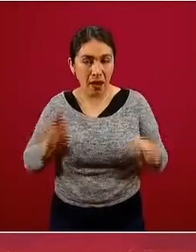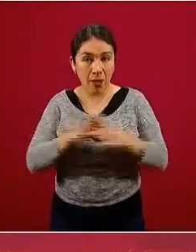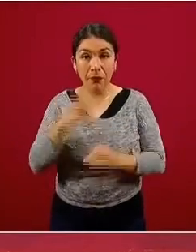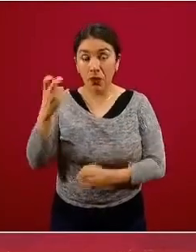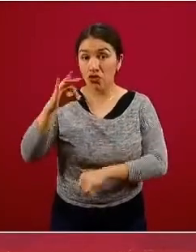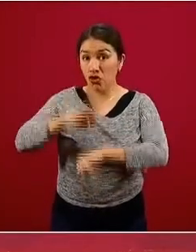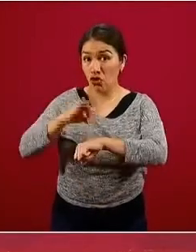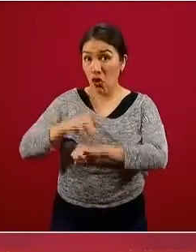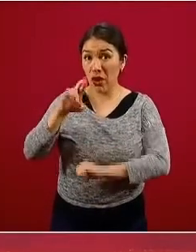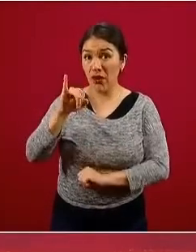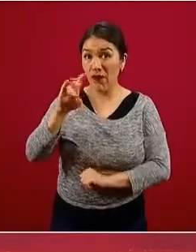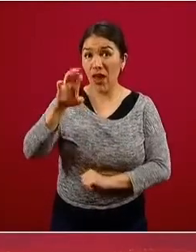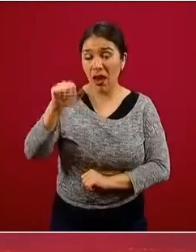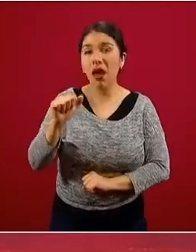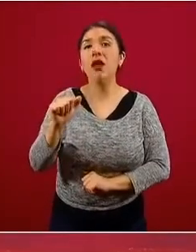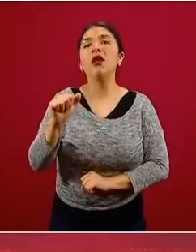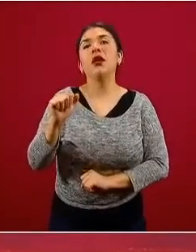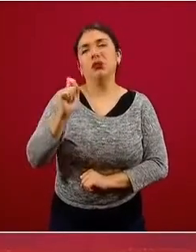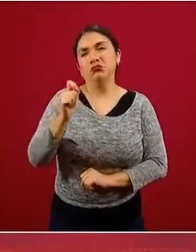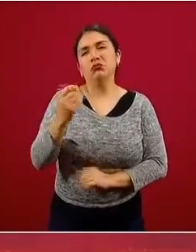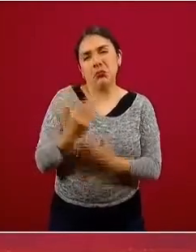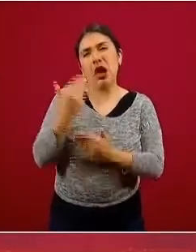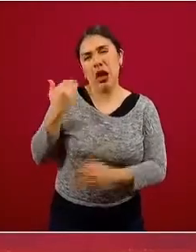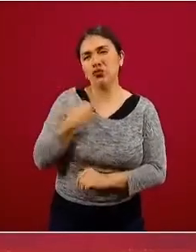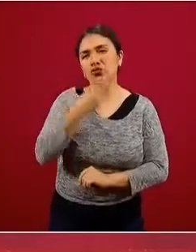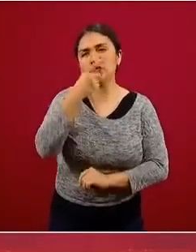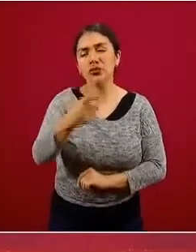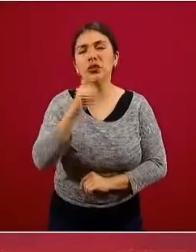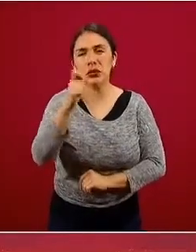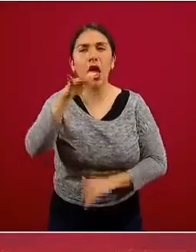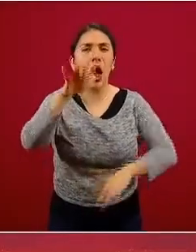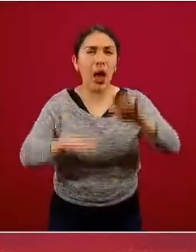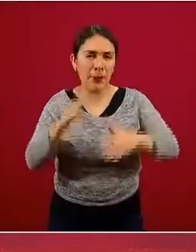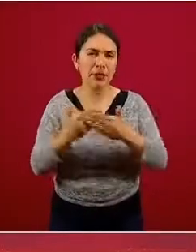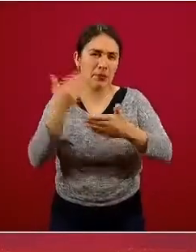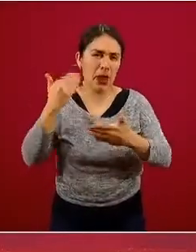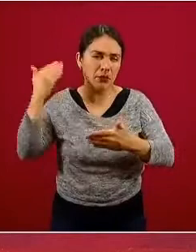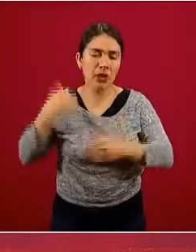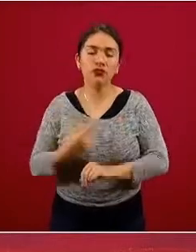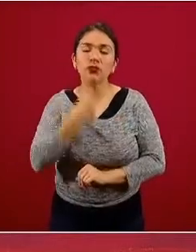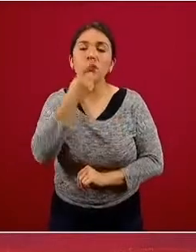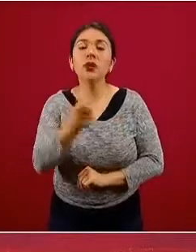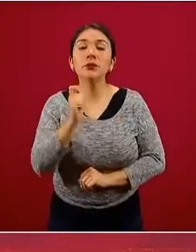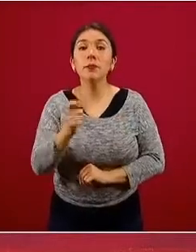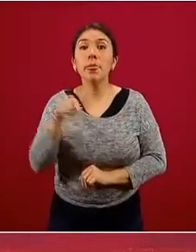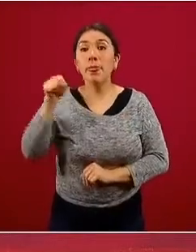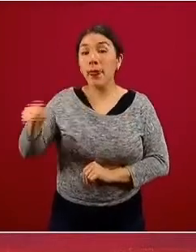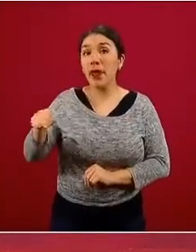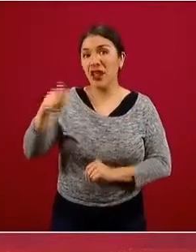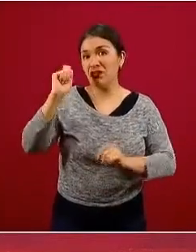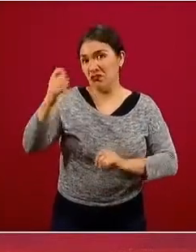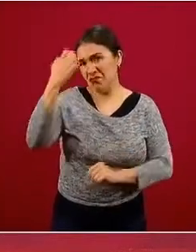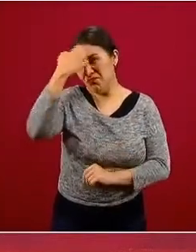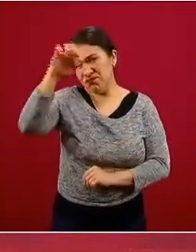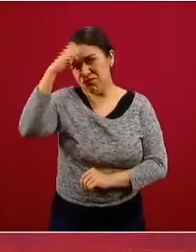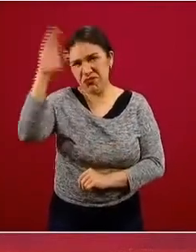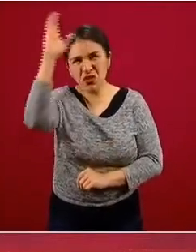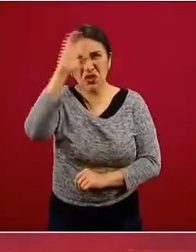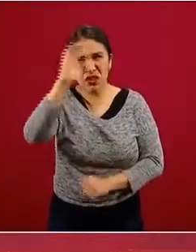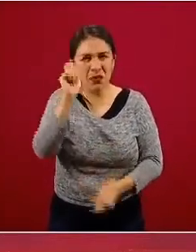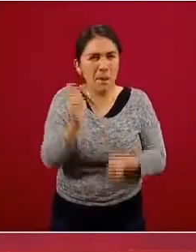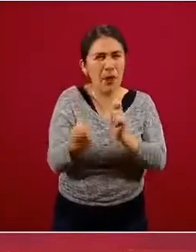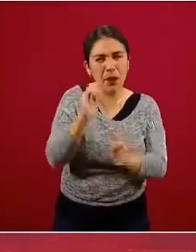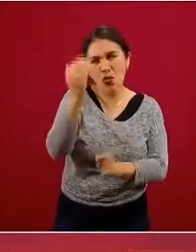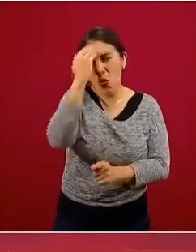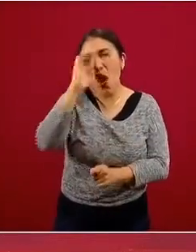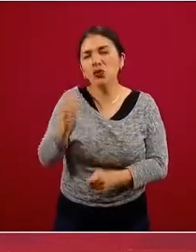El doctor Rivera, como quizá ya habíamos comentado en ocasiones anteriores, además de ser un experto científico en el